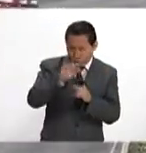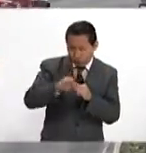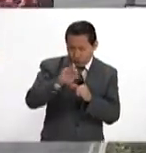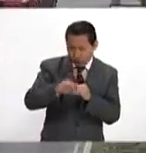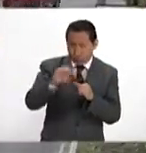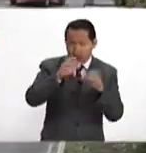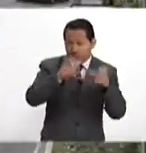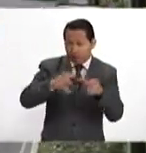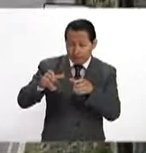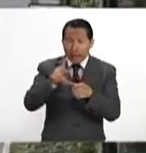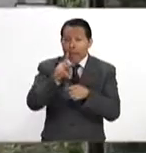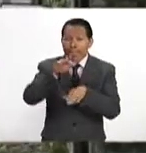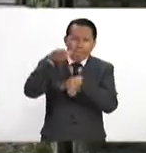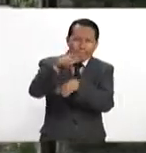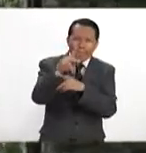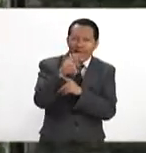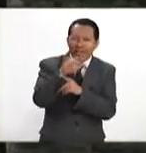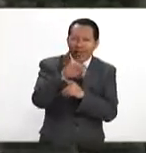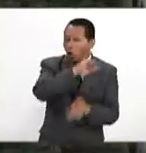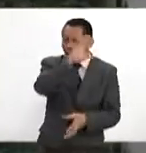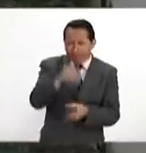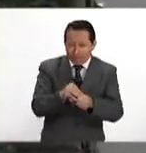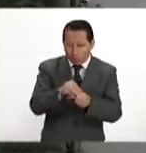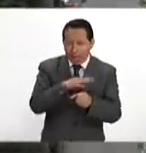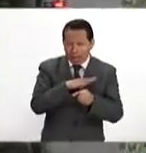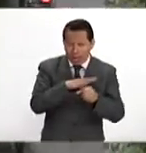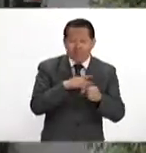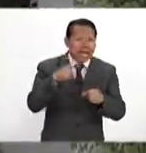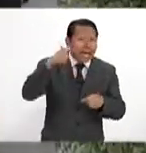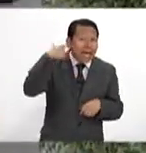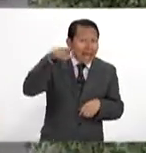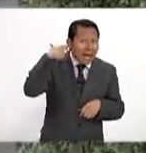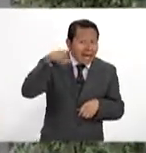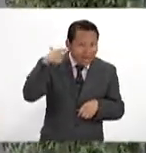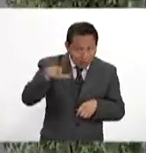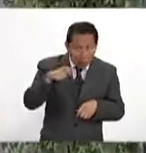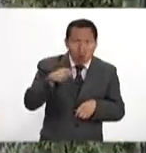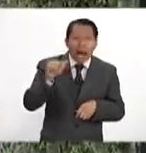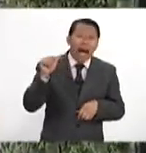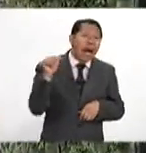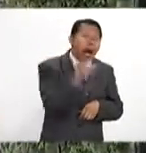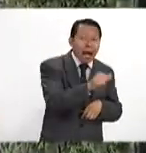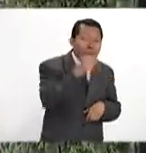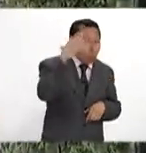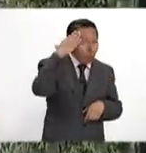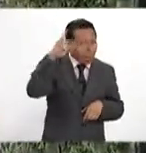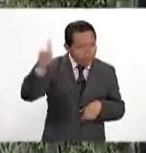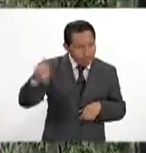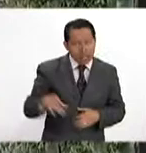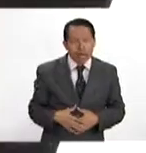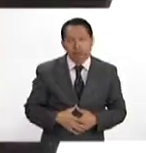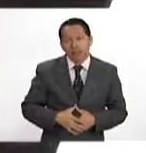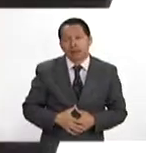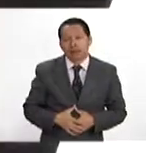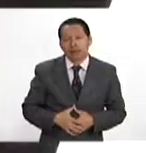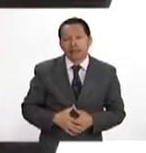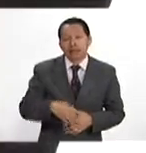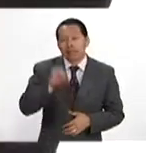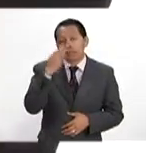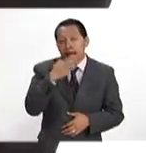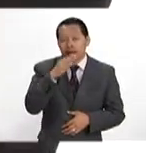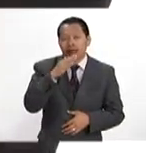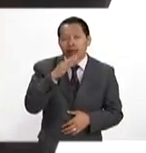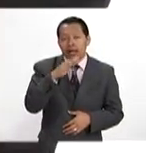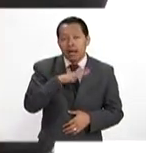las columnas del periférico completo desde la salida Querétaro hasta la salida Cuernavaca. Con imágenes